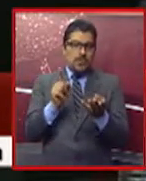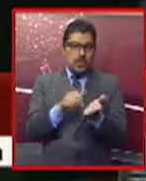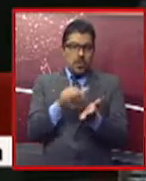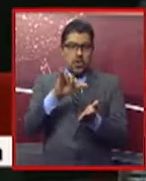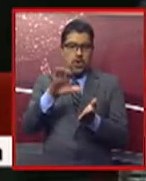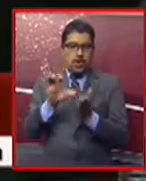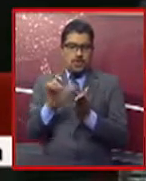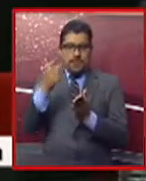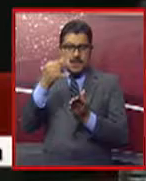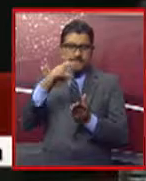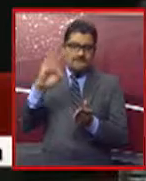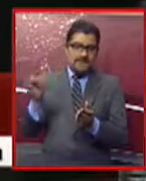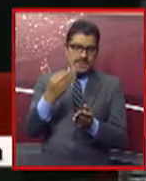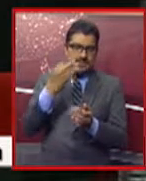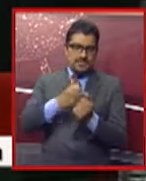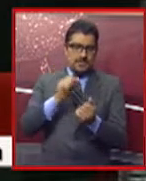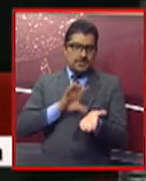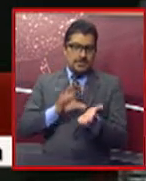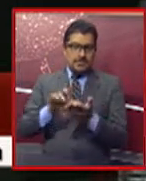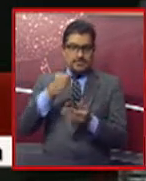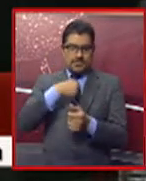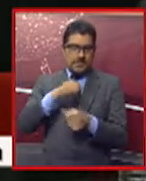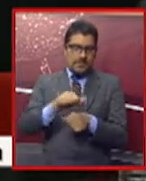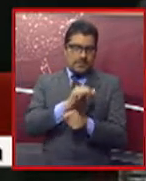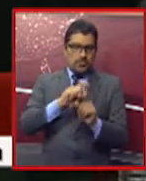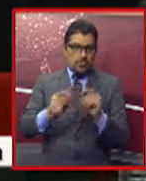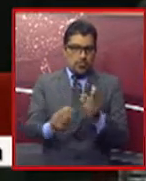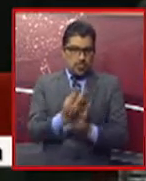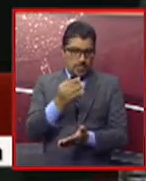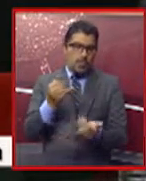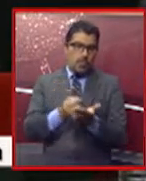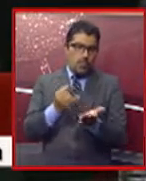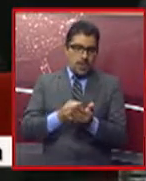Federación y la Ley Federal de Impuestos sobre Automóviles Nuevos.